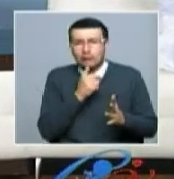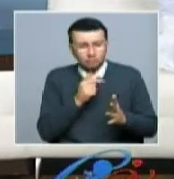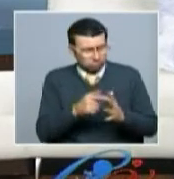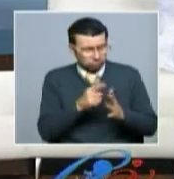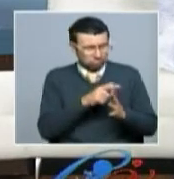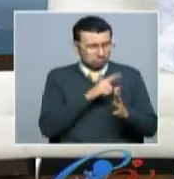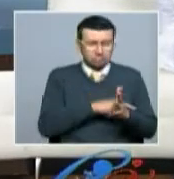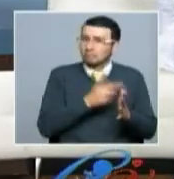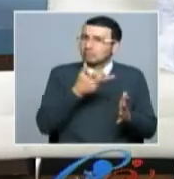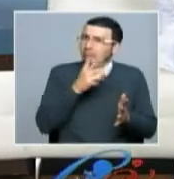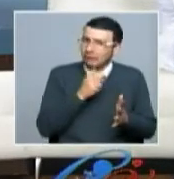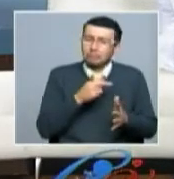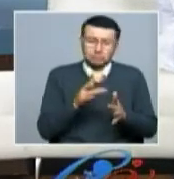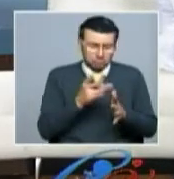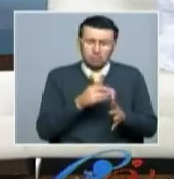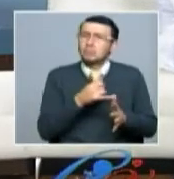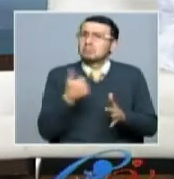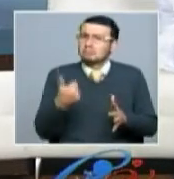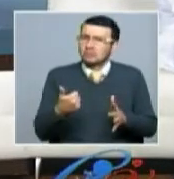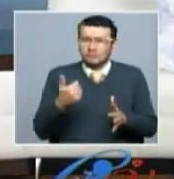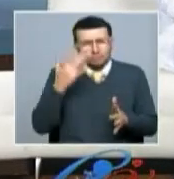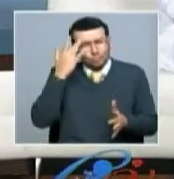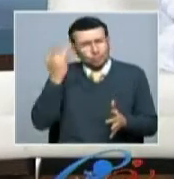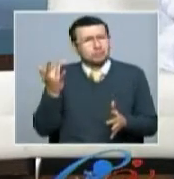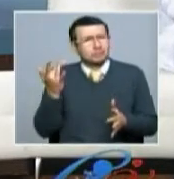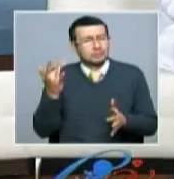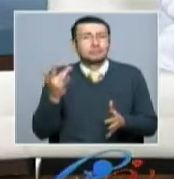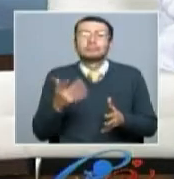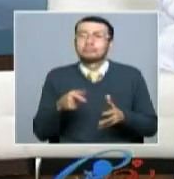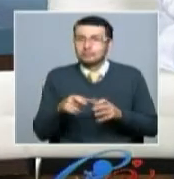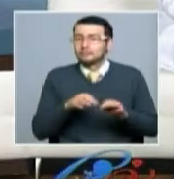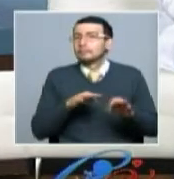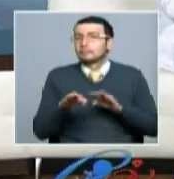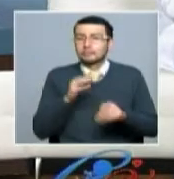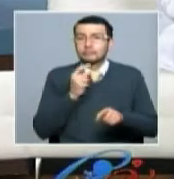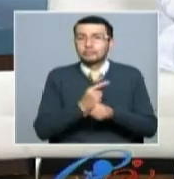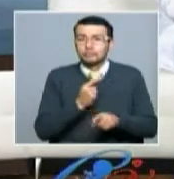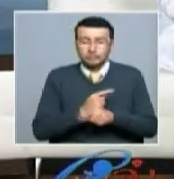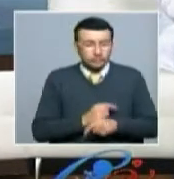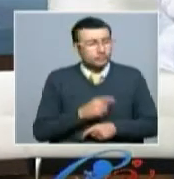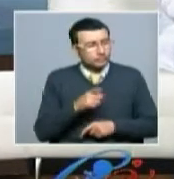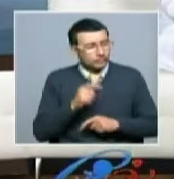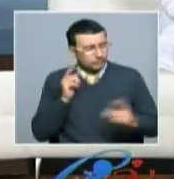eso no es miotoma, es lo que explica el doctor Humberto Serna, es...